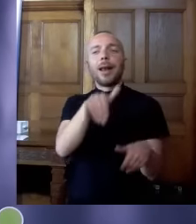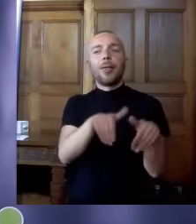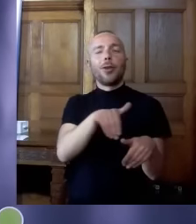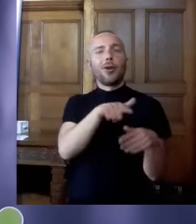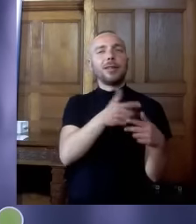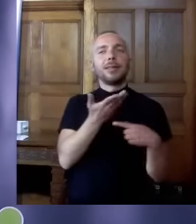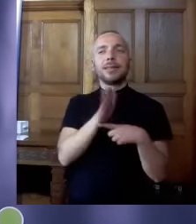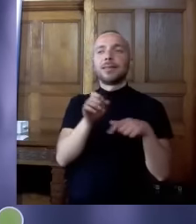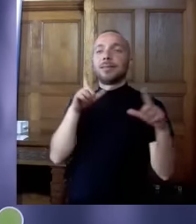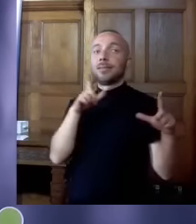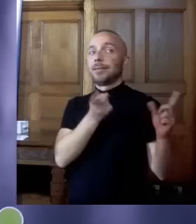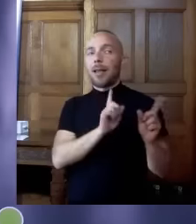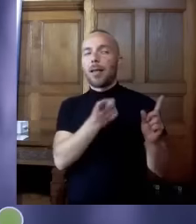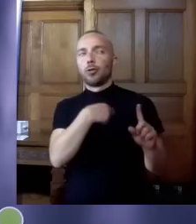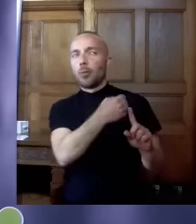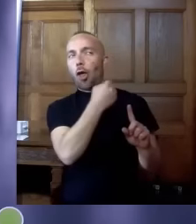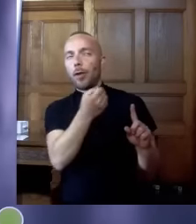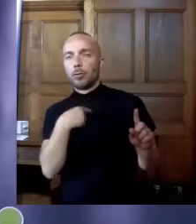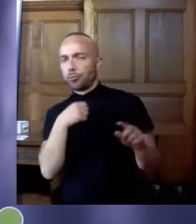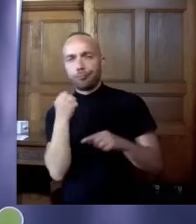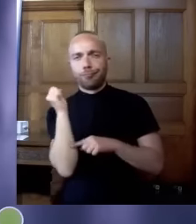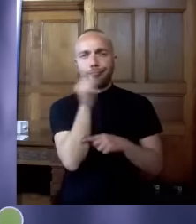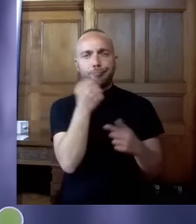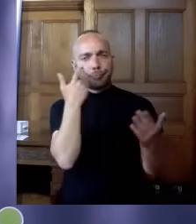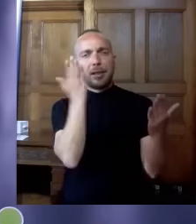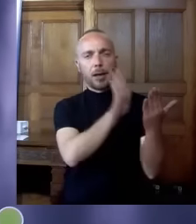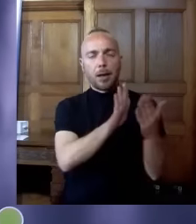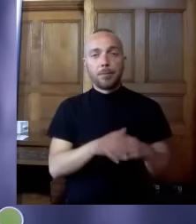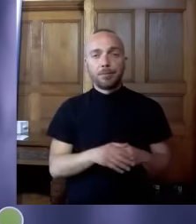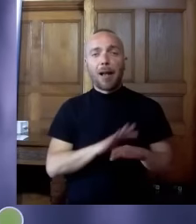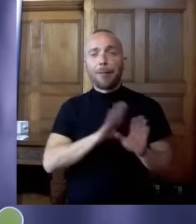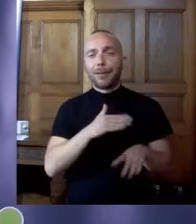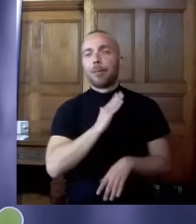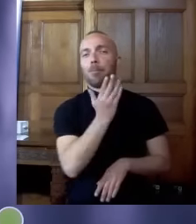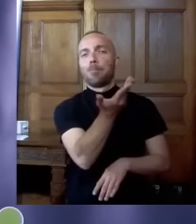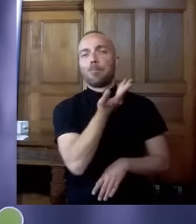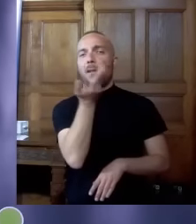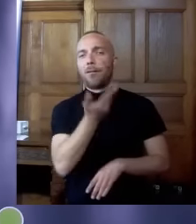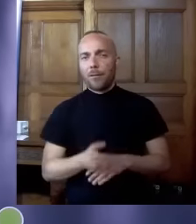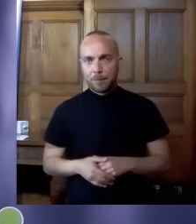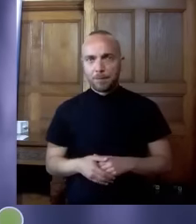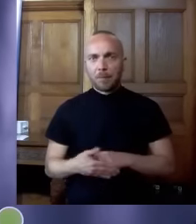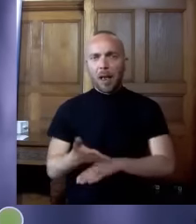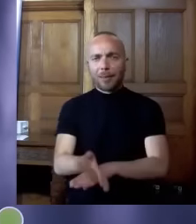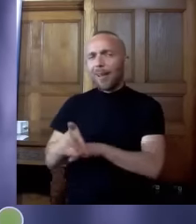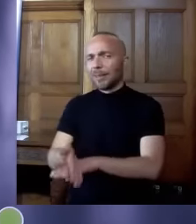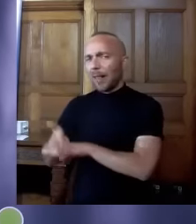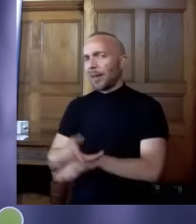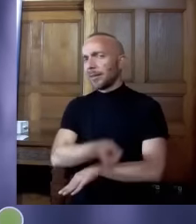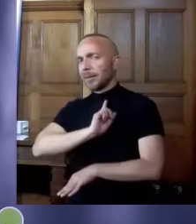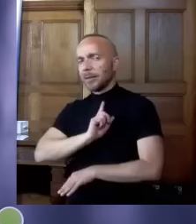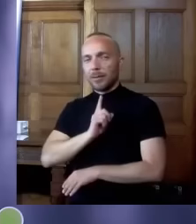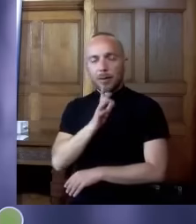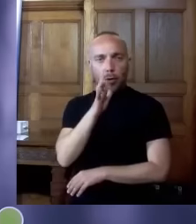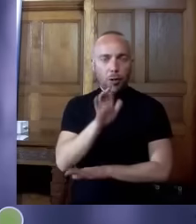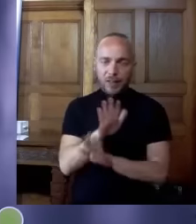elecciones y justo por eso bien caro lo pagamos los ataques han sido terribles